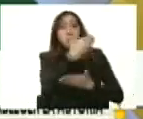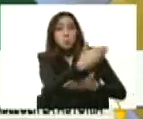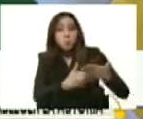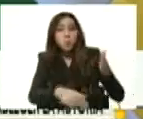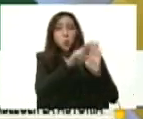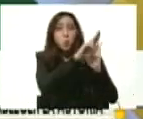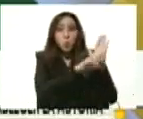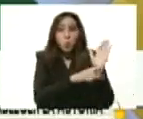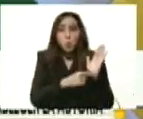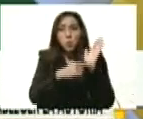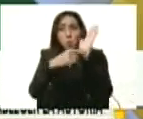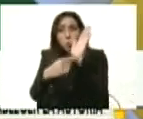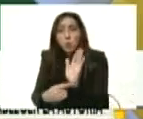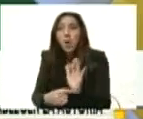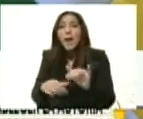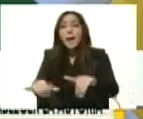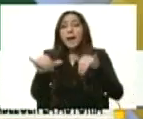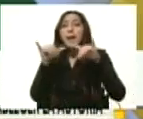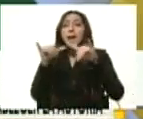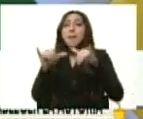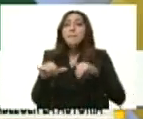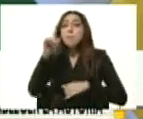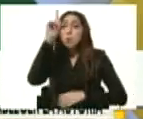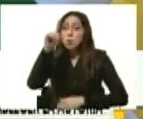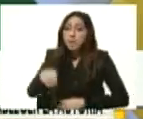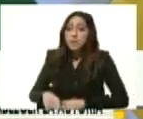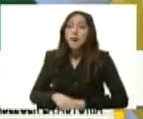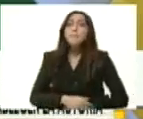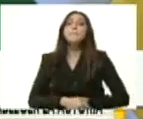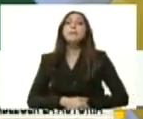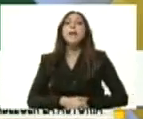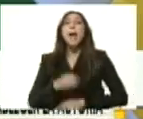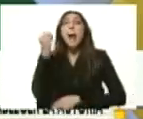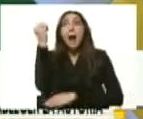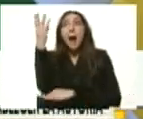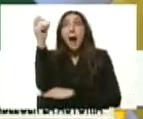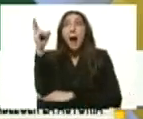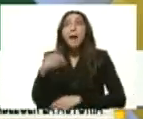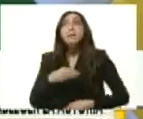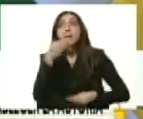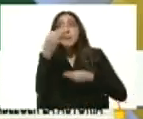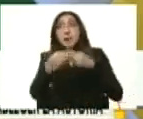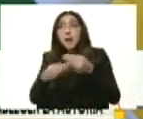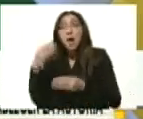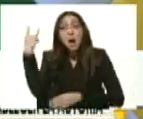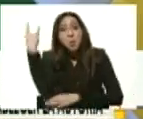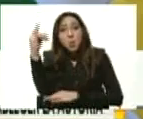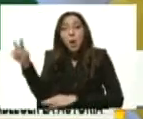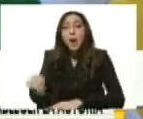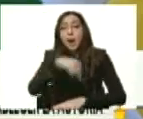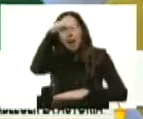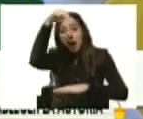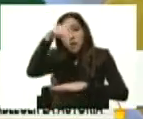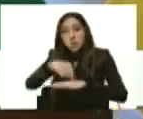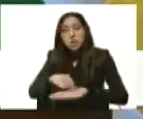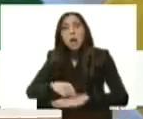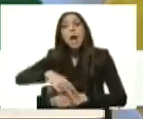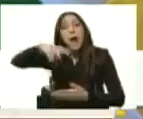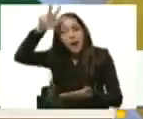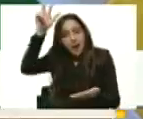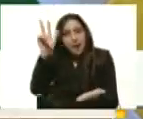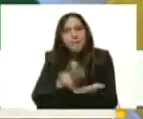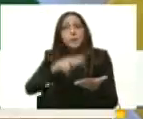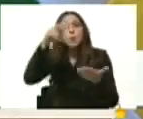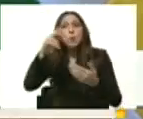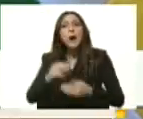documento. Asimismo, exhortamos a la Asamblea Legislativa Plurinacional a aprobar en el